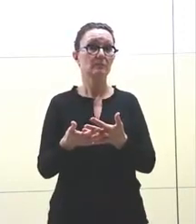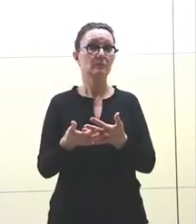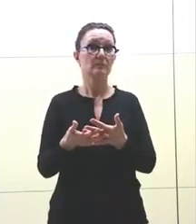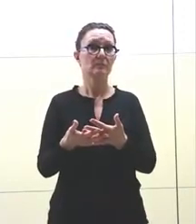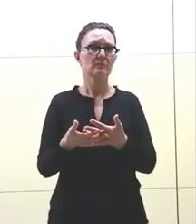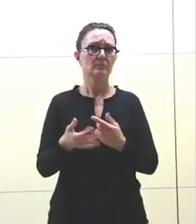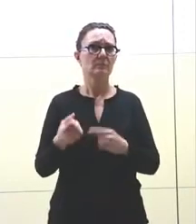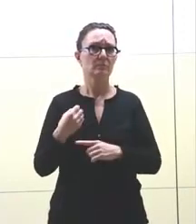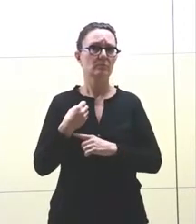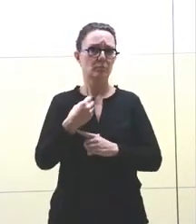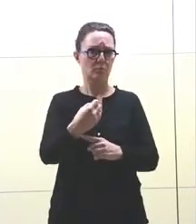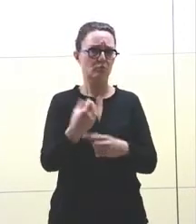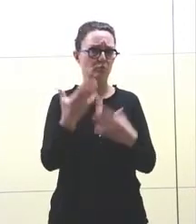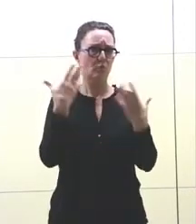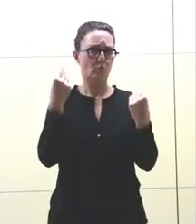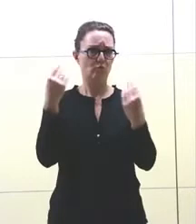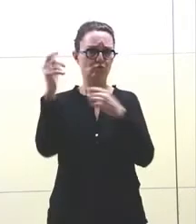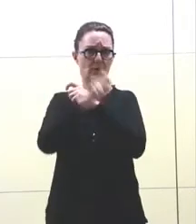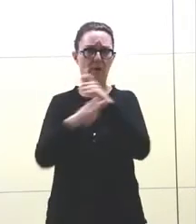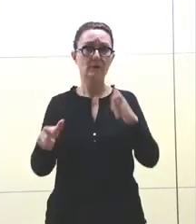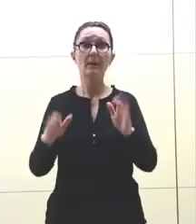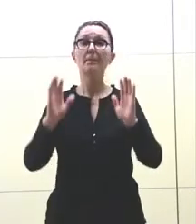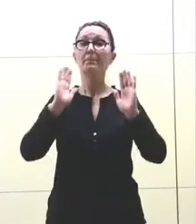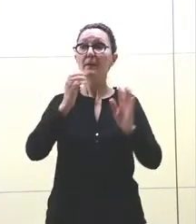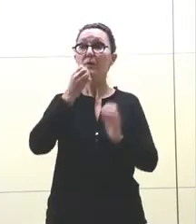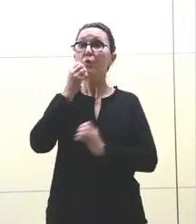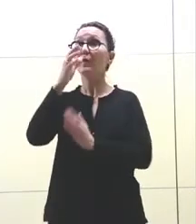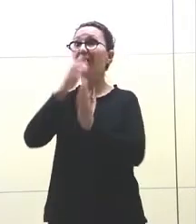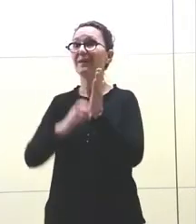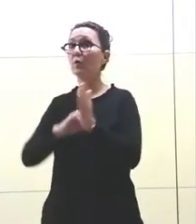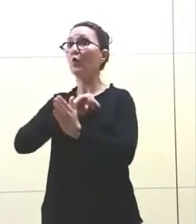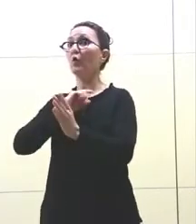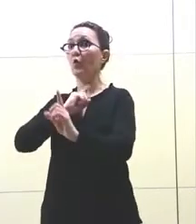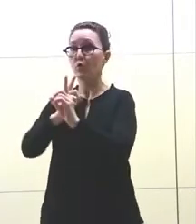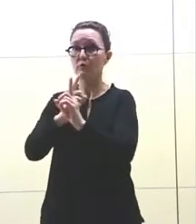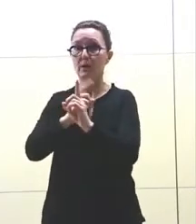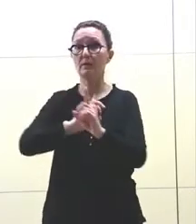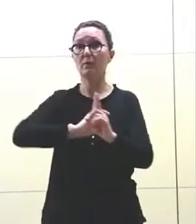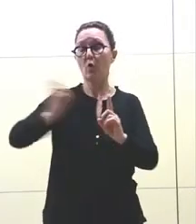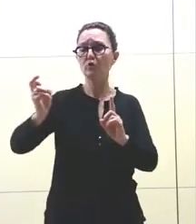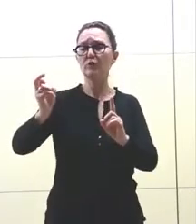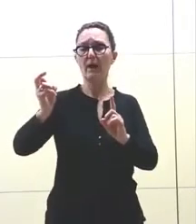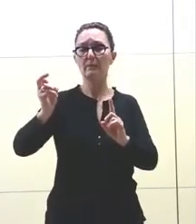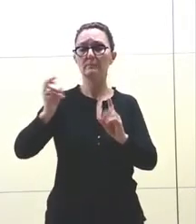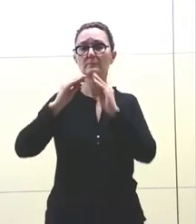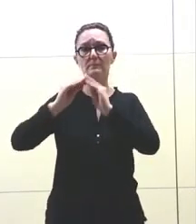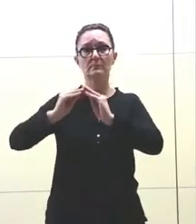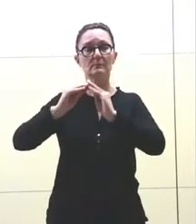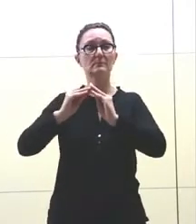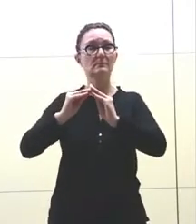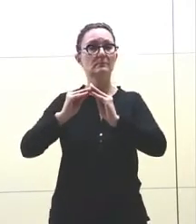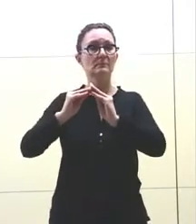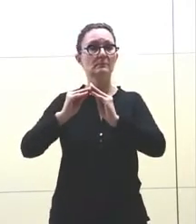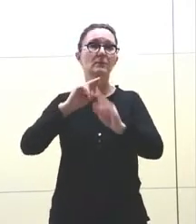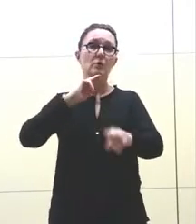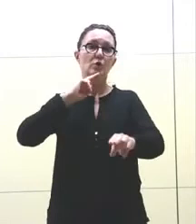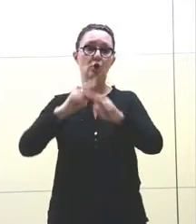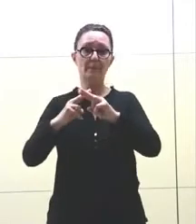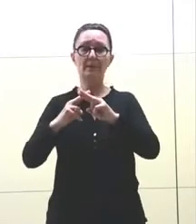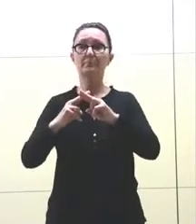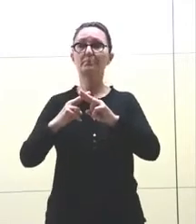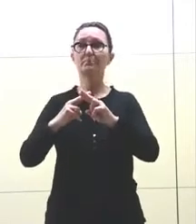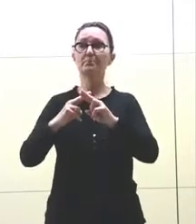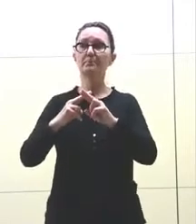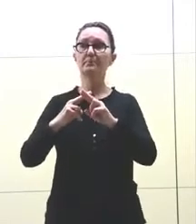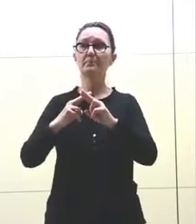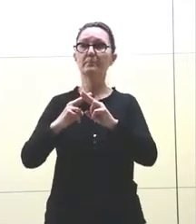de muchos firmantes. Y en contra de esta declaración está otra declaración que podemos llamar